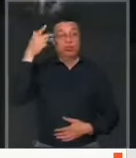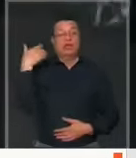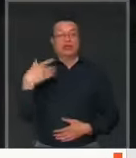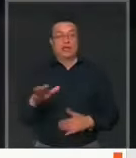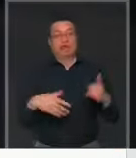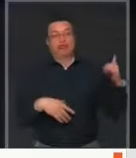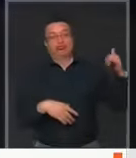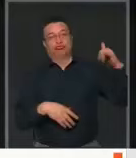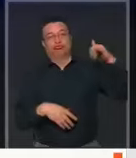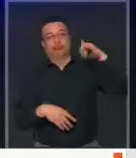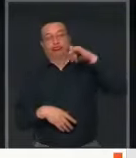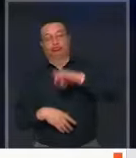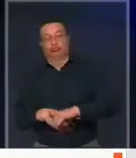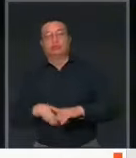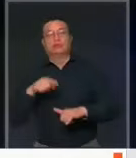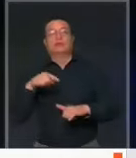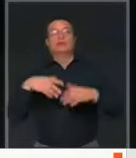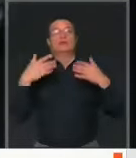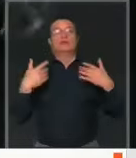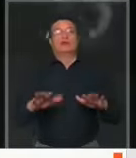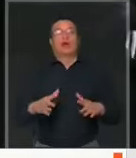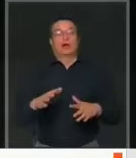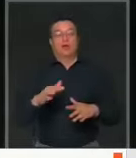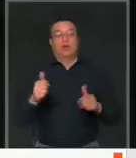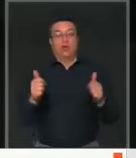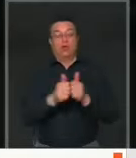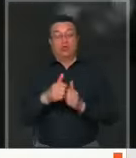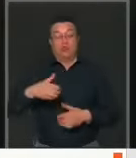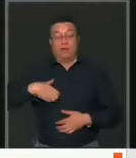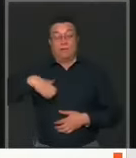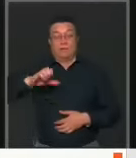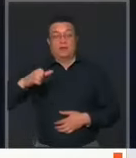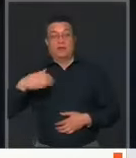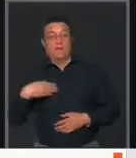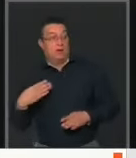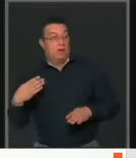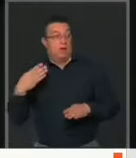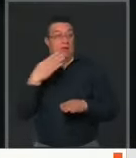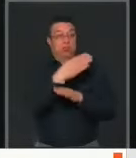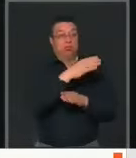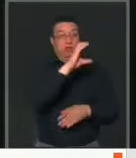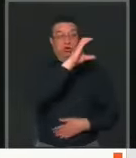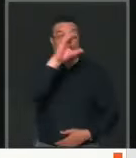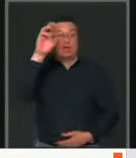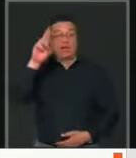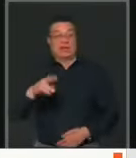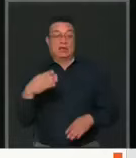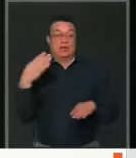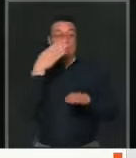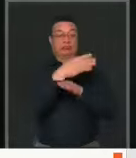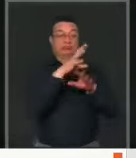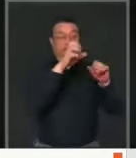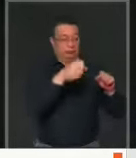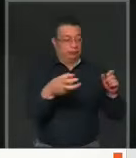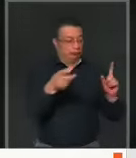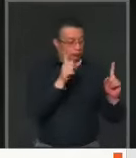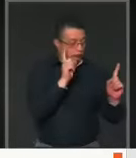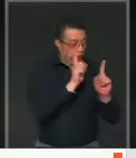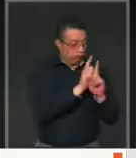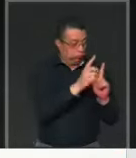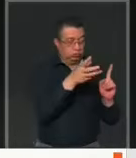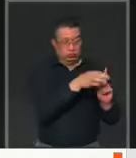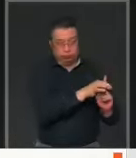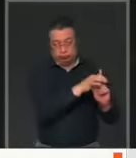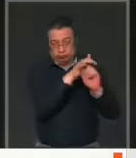a Chile este avión. Con funcionarios de la PDI que viajaron hasta San José de Costa Rica, tomaron obviamente desde la